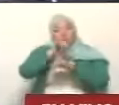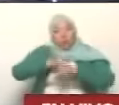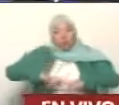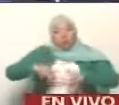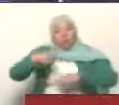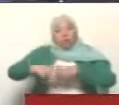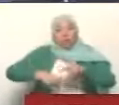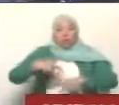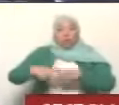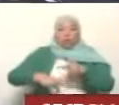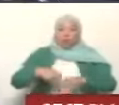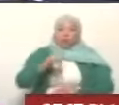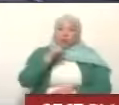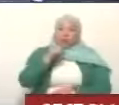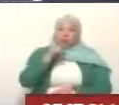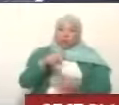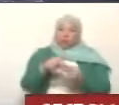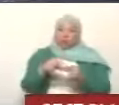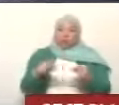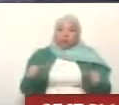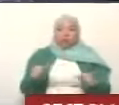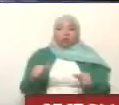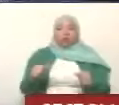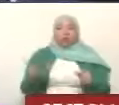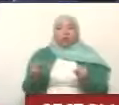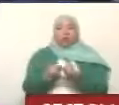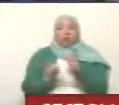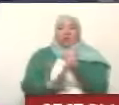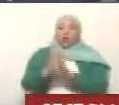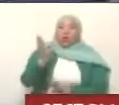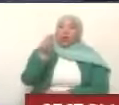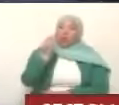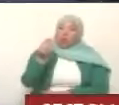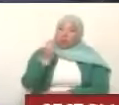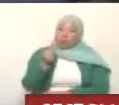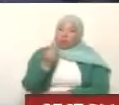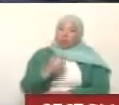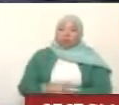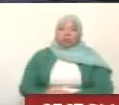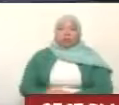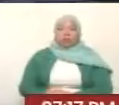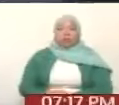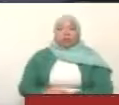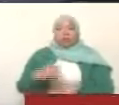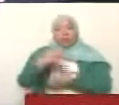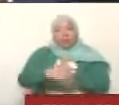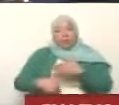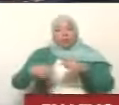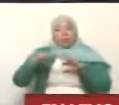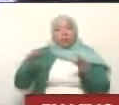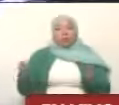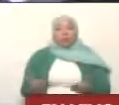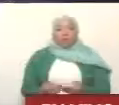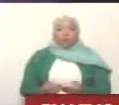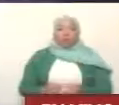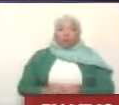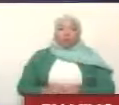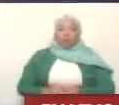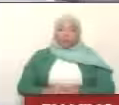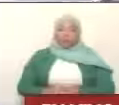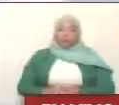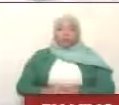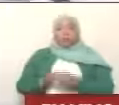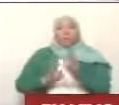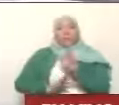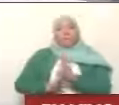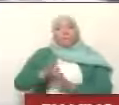producción agrícola, que va a ser uno de los polos de desarrollo alimentario de Sudamérica y del mundo. Ya los